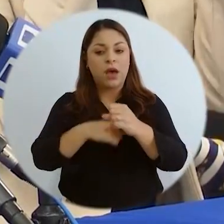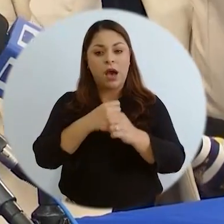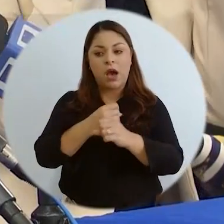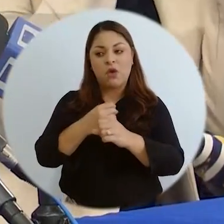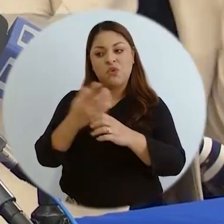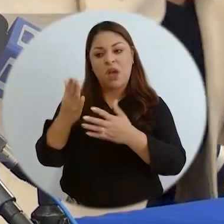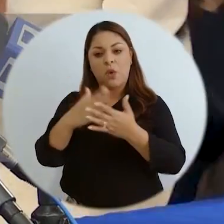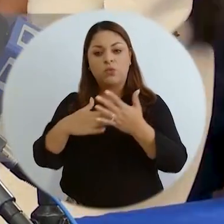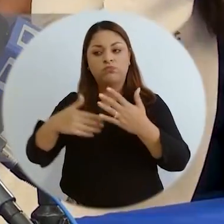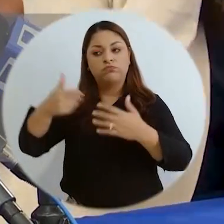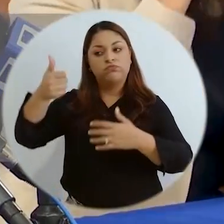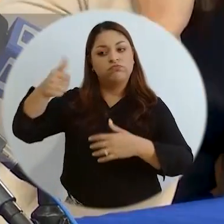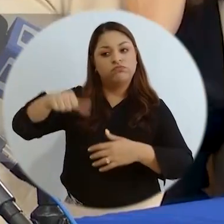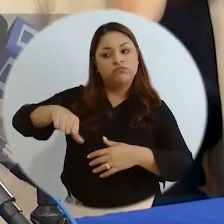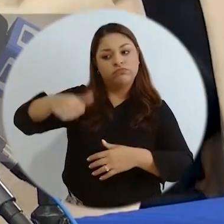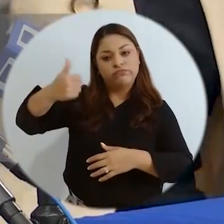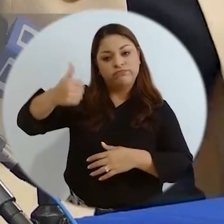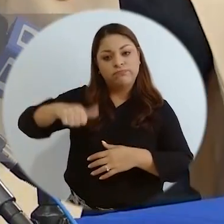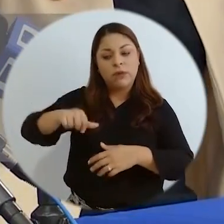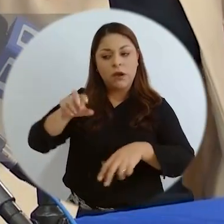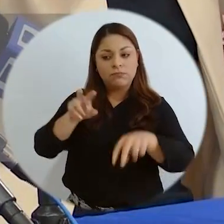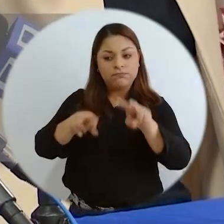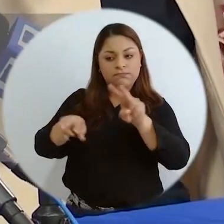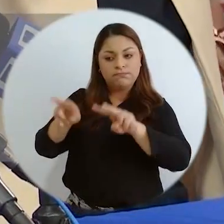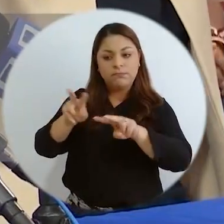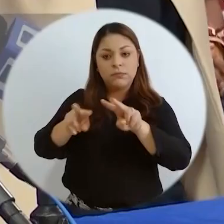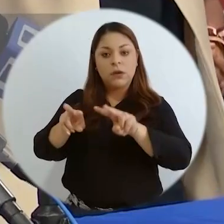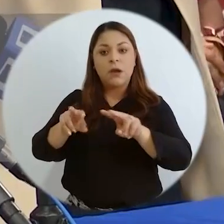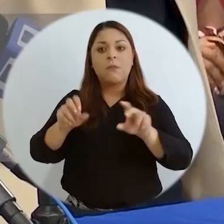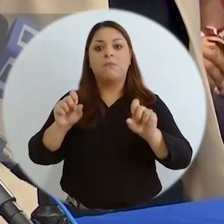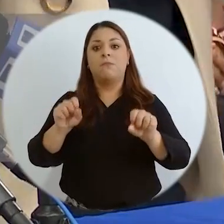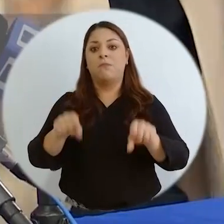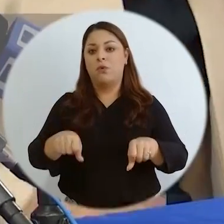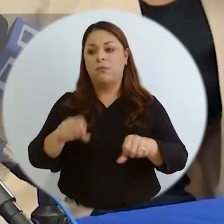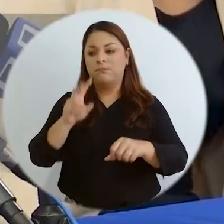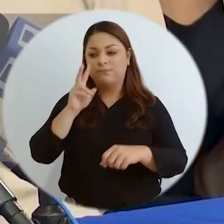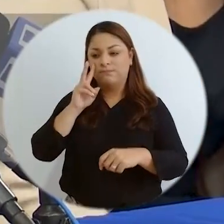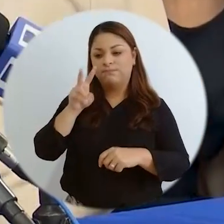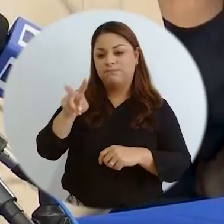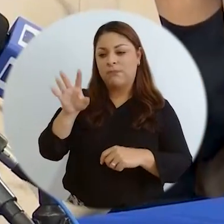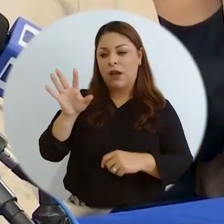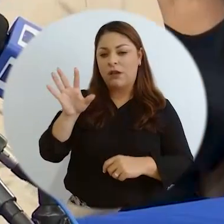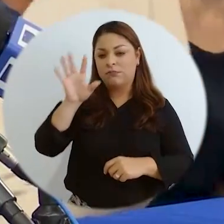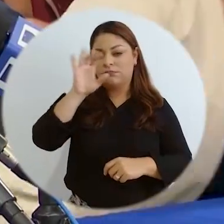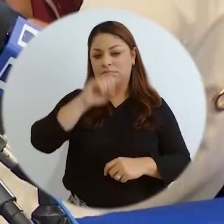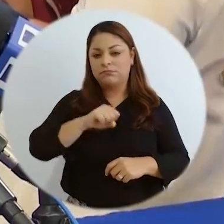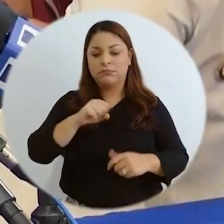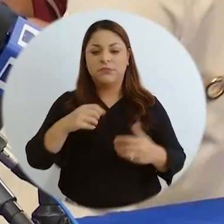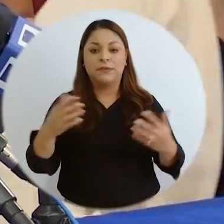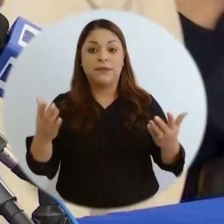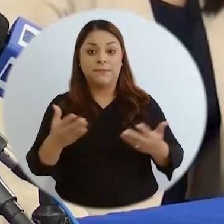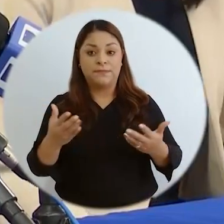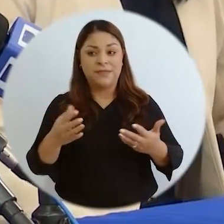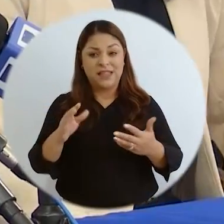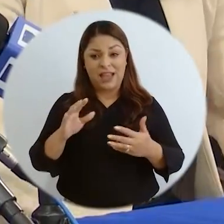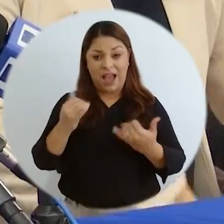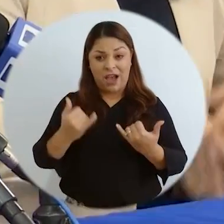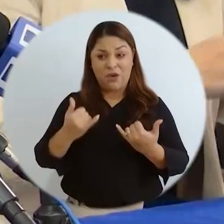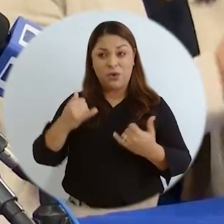determinar también, bueno, si esas expectativas se han cumplido. Al respecto, podríamos